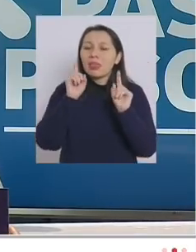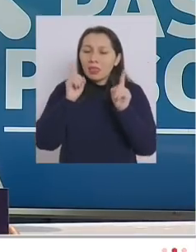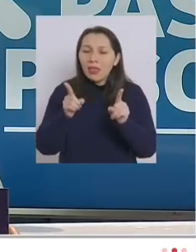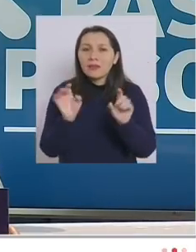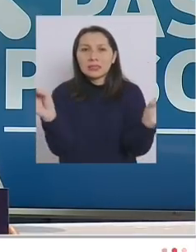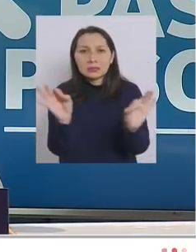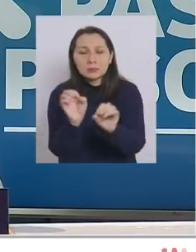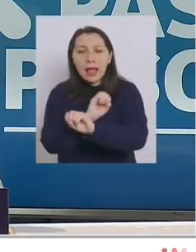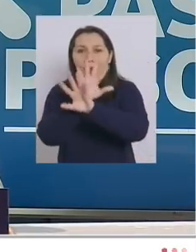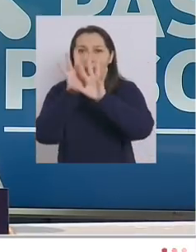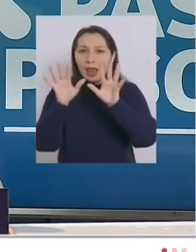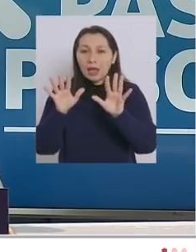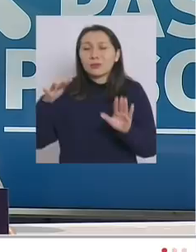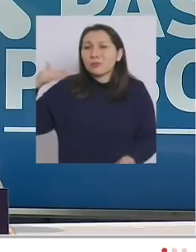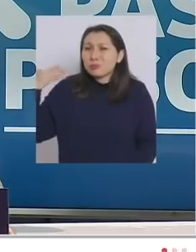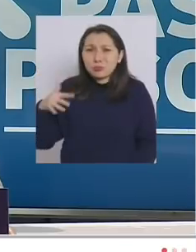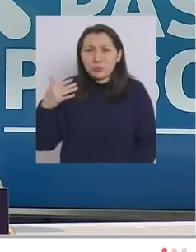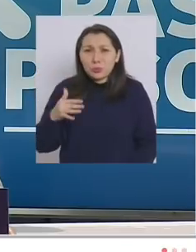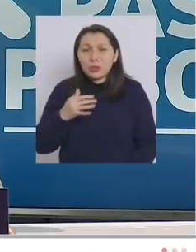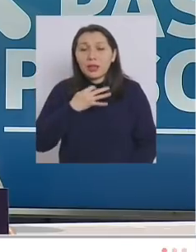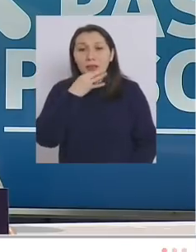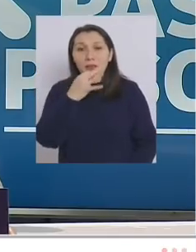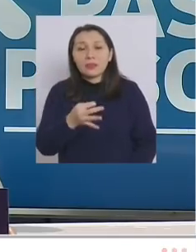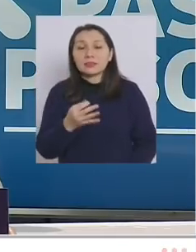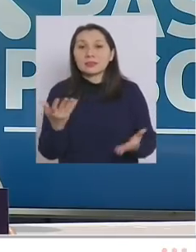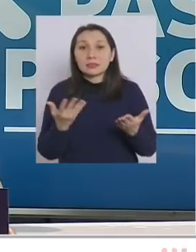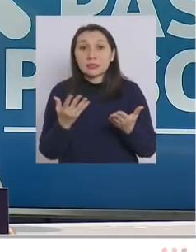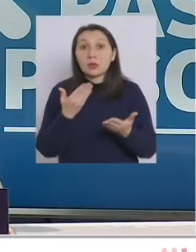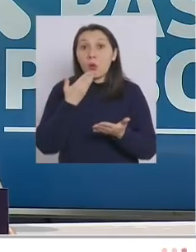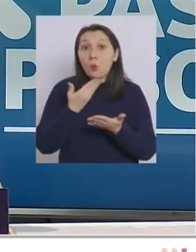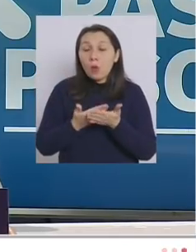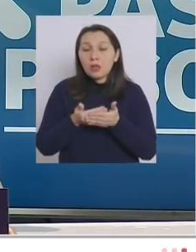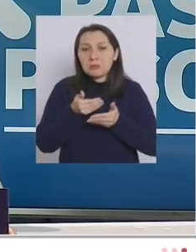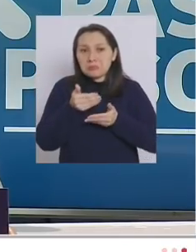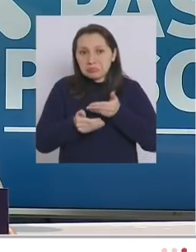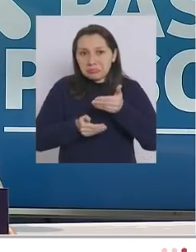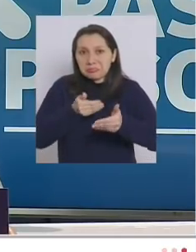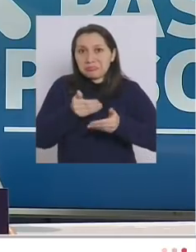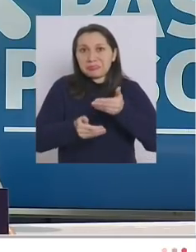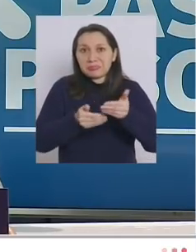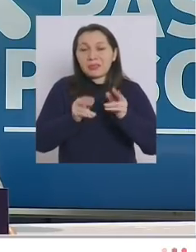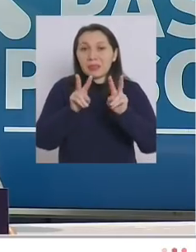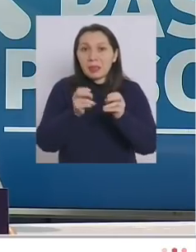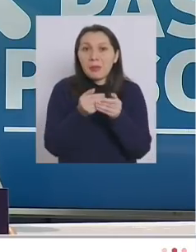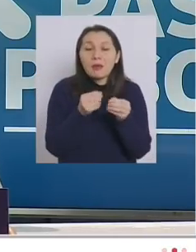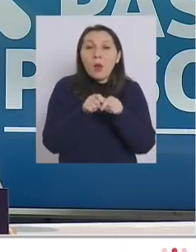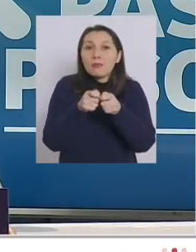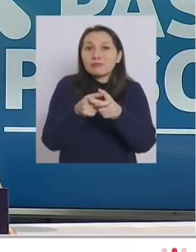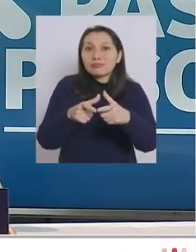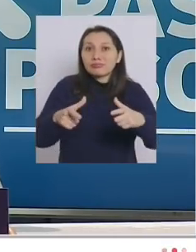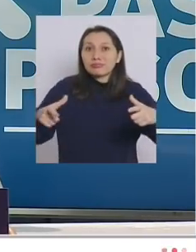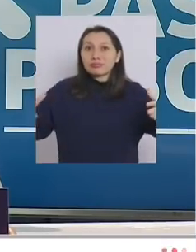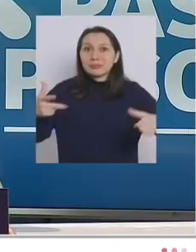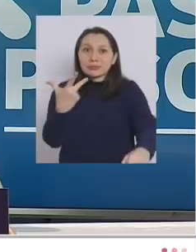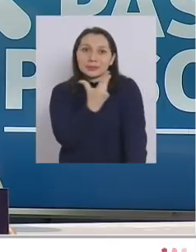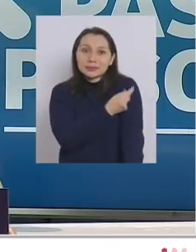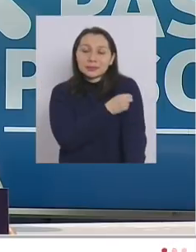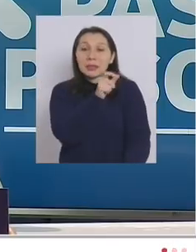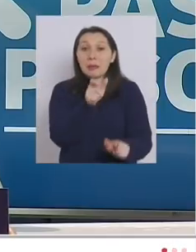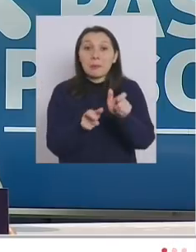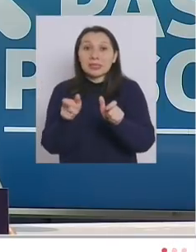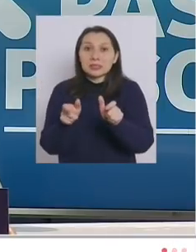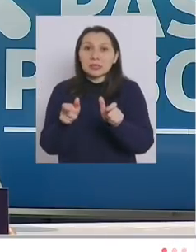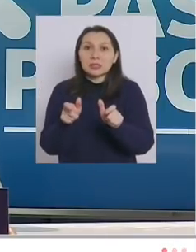aclararlas. Es súper importante mencionar que en la medida que se fue avanzando en la cobertura del programa, es decir, gente que